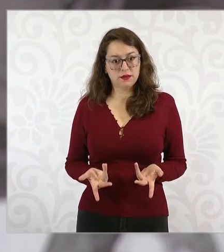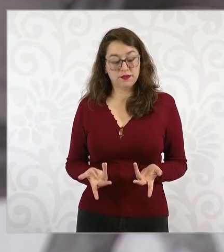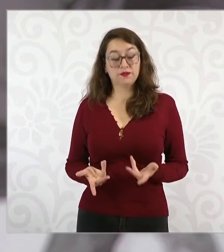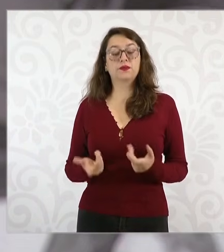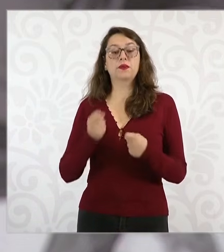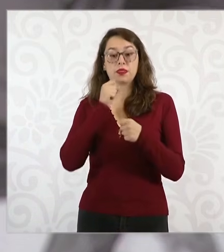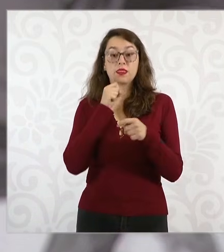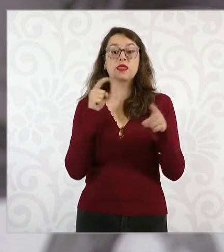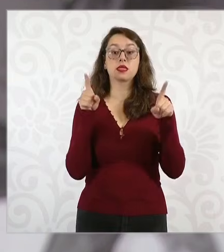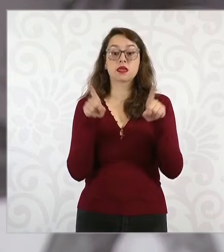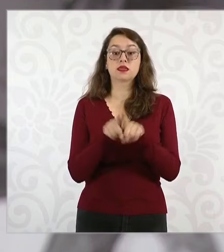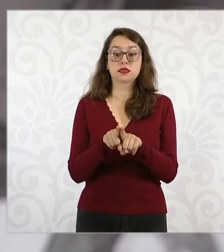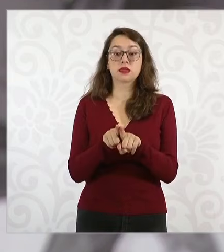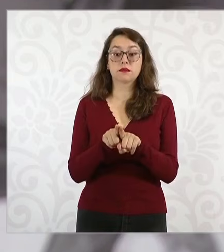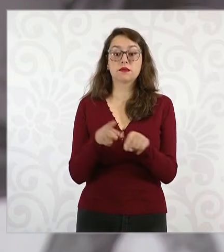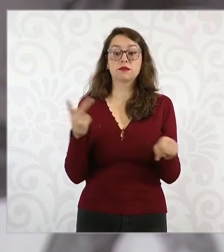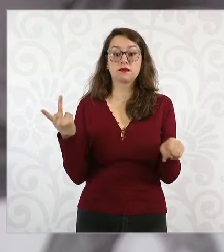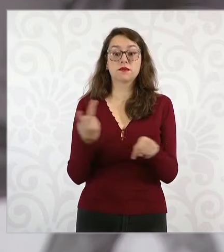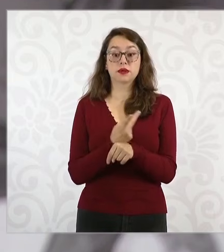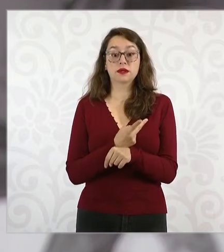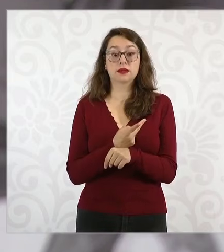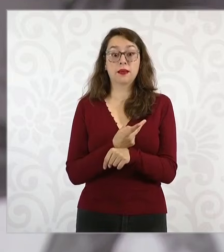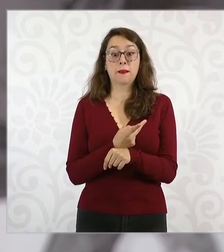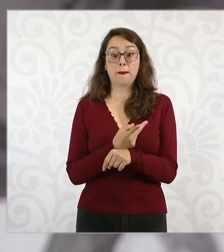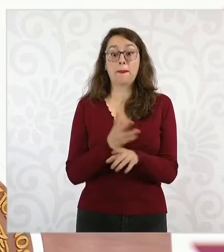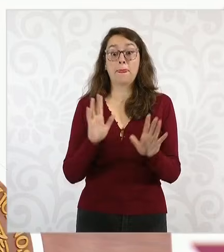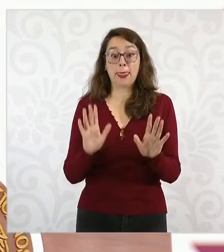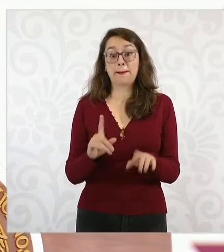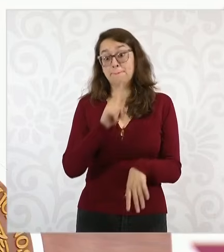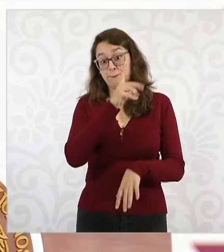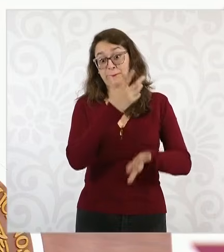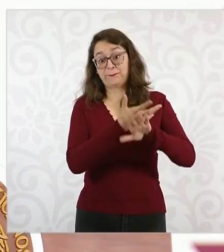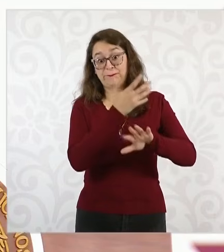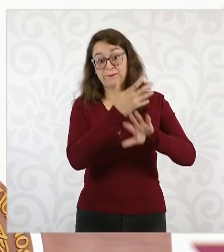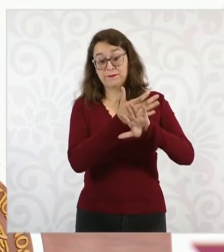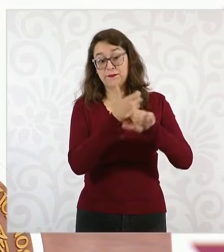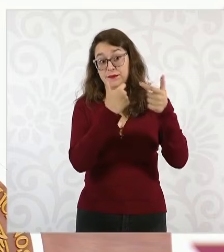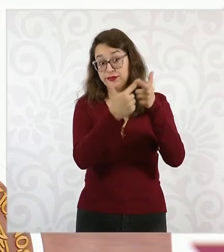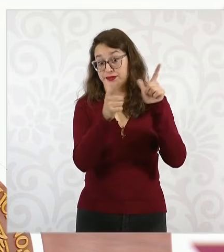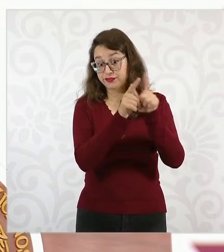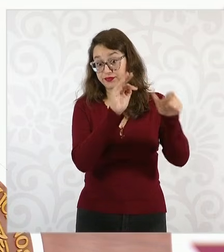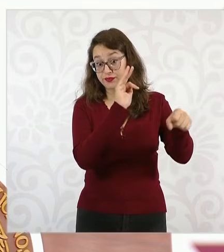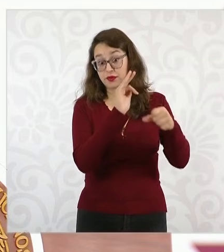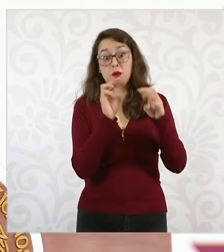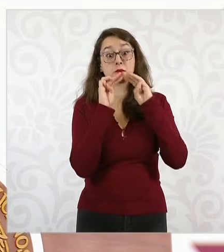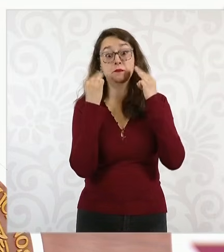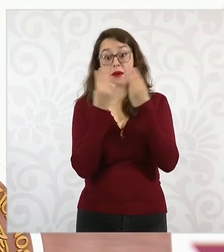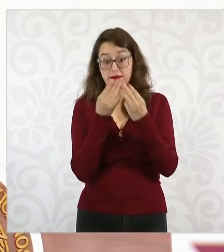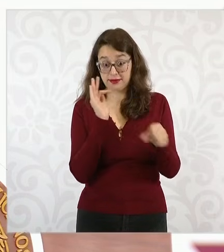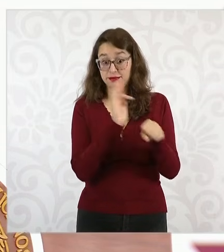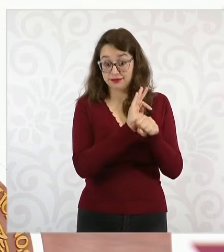la protección que se le ha dado a un grupo en Estados Unidos,